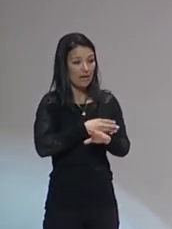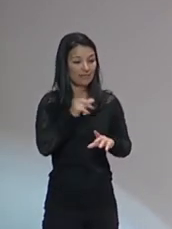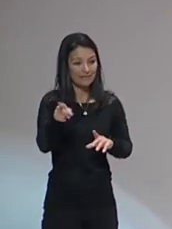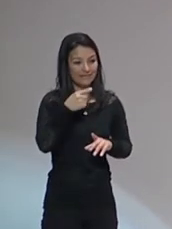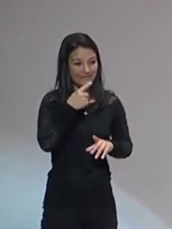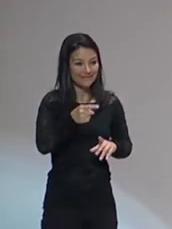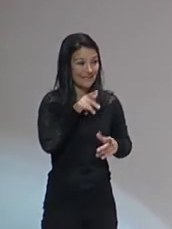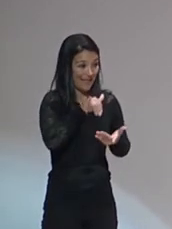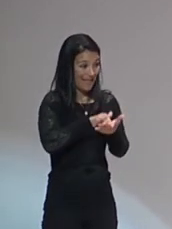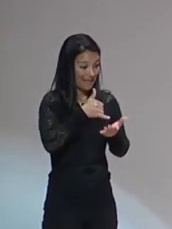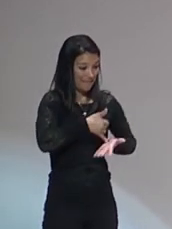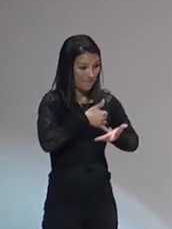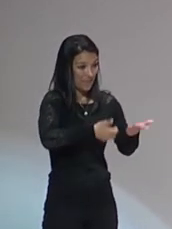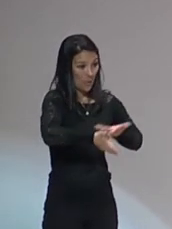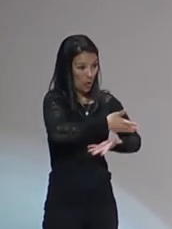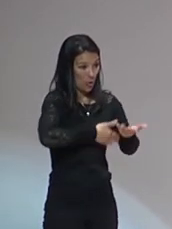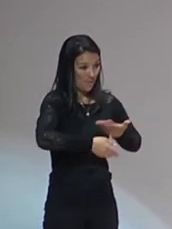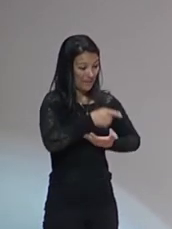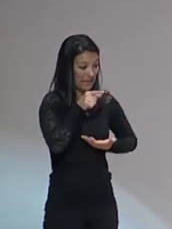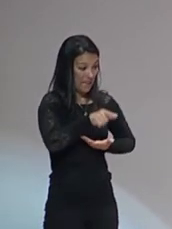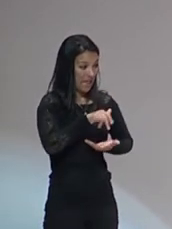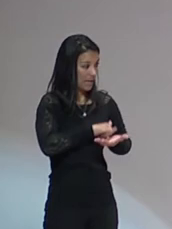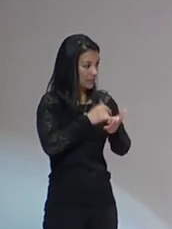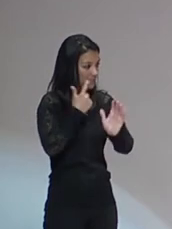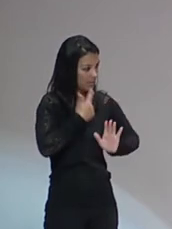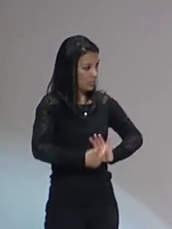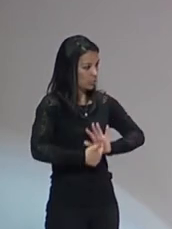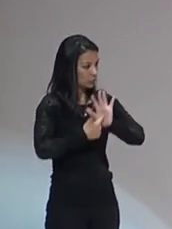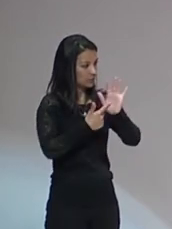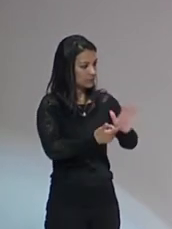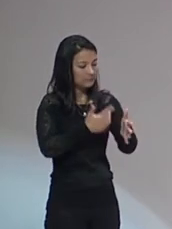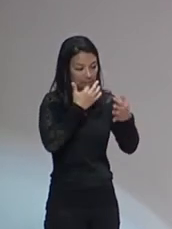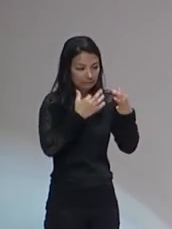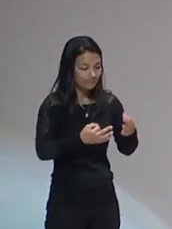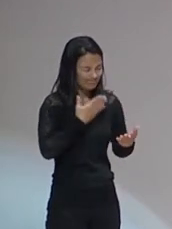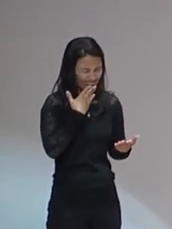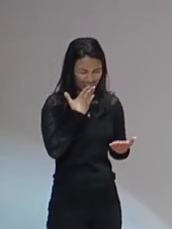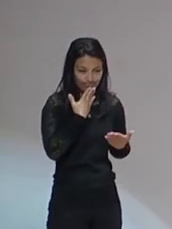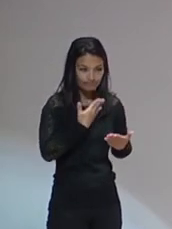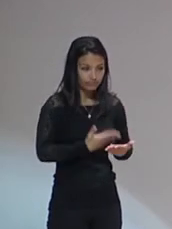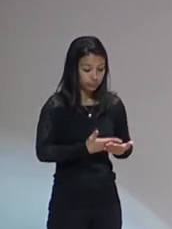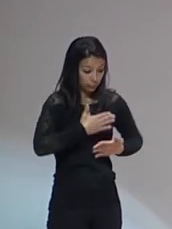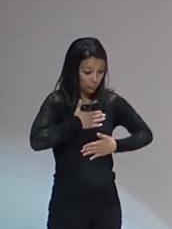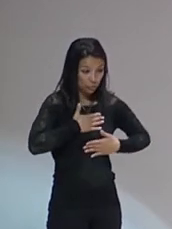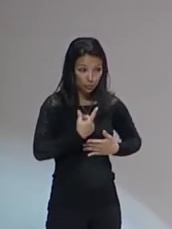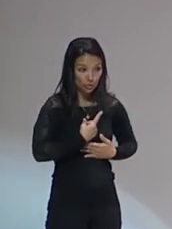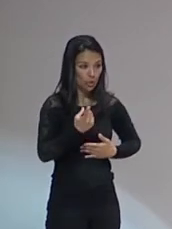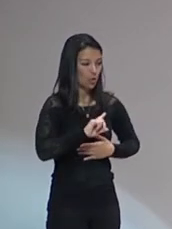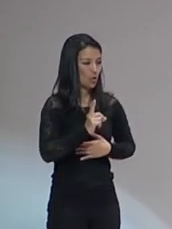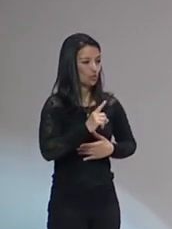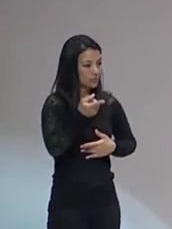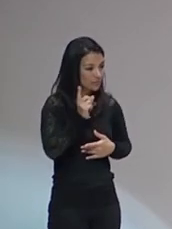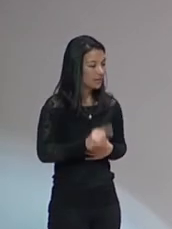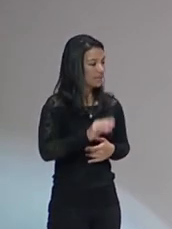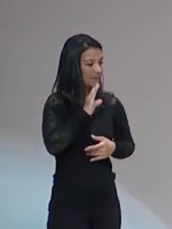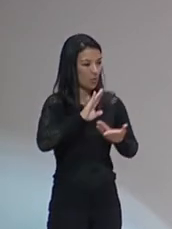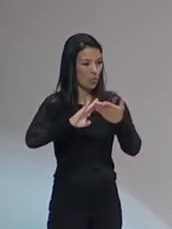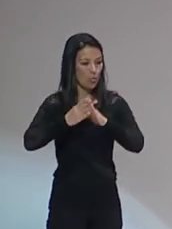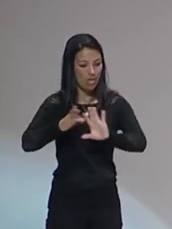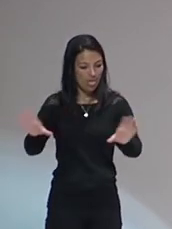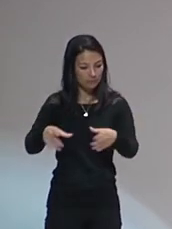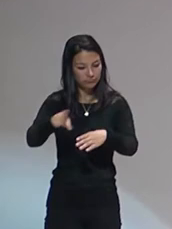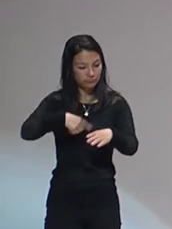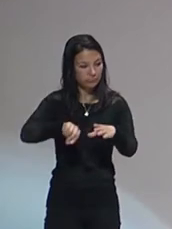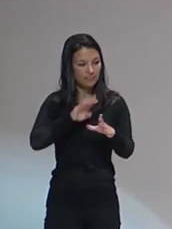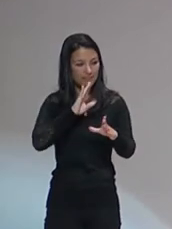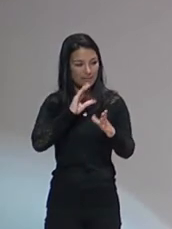Compartir aprovechó para expresar un profundo agradecimiento, no solo en mi nombre, sino en el de la comunidad de los